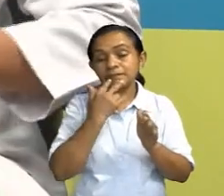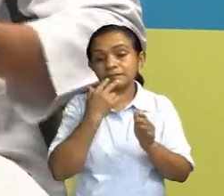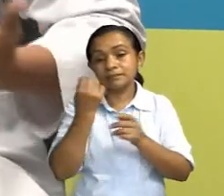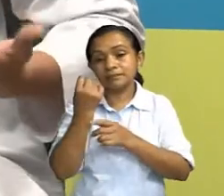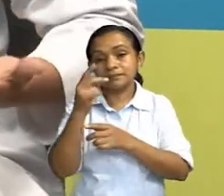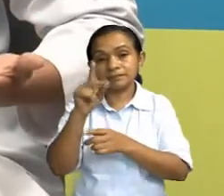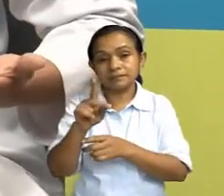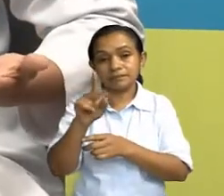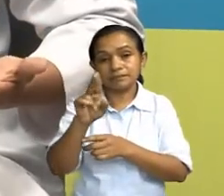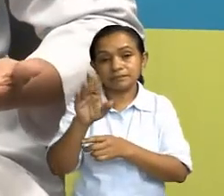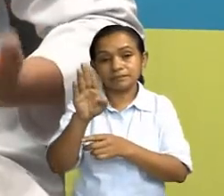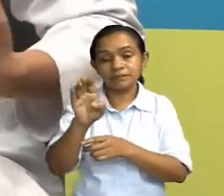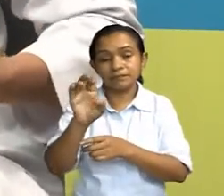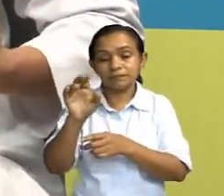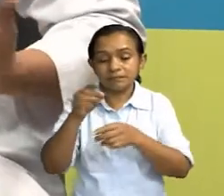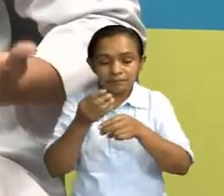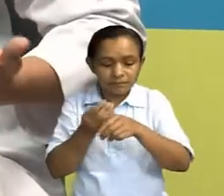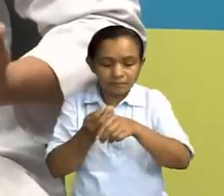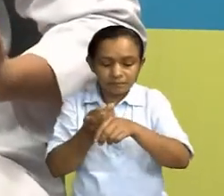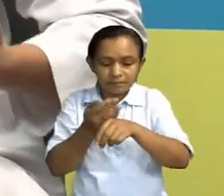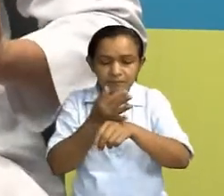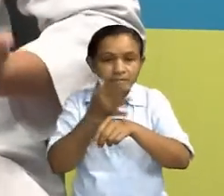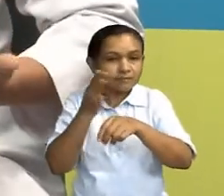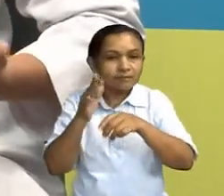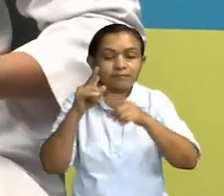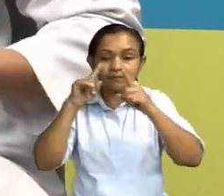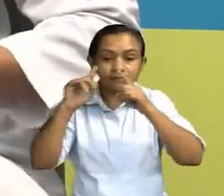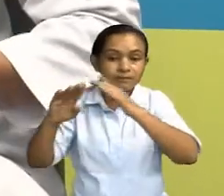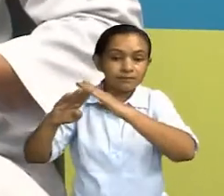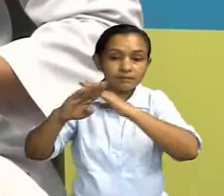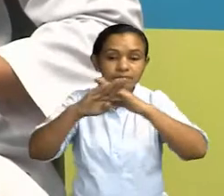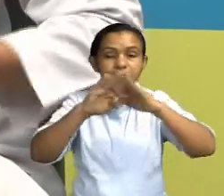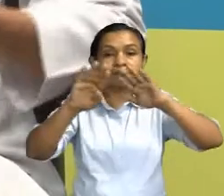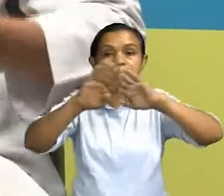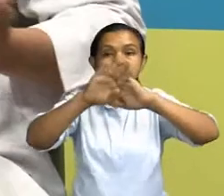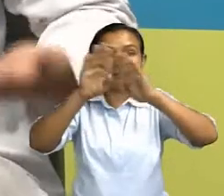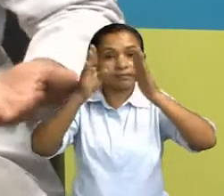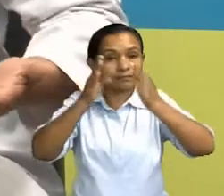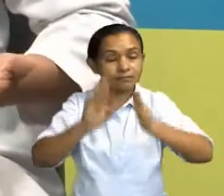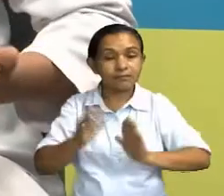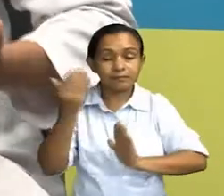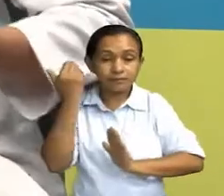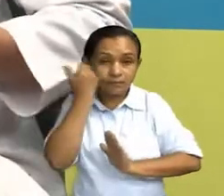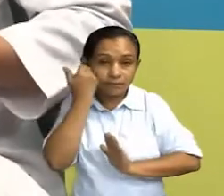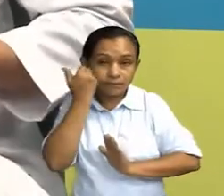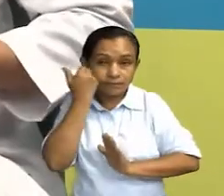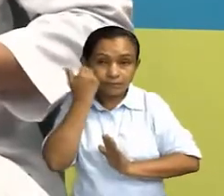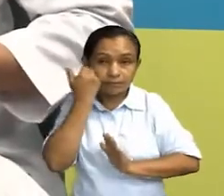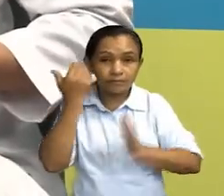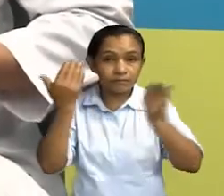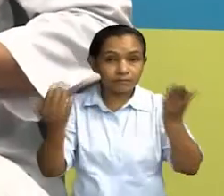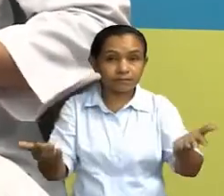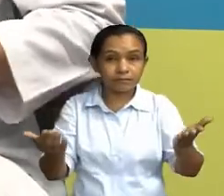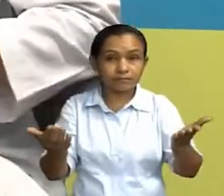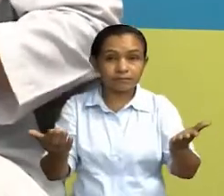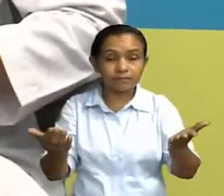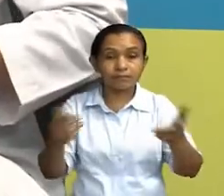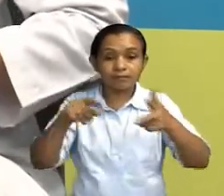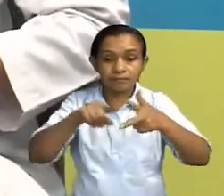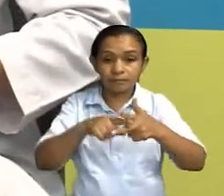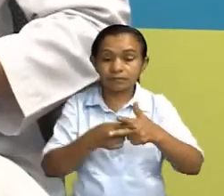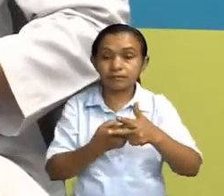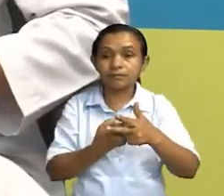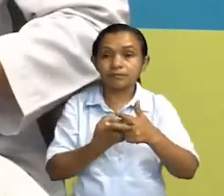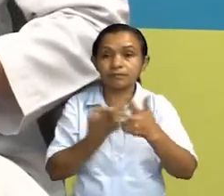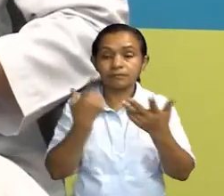no tienen vello pubiano. El vello pubiano protege a las mujeres de infecciones, pero empieza a aparecer